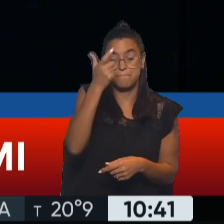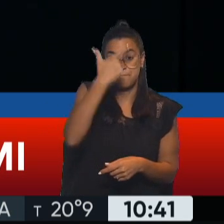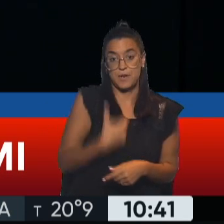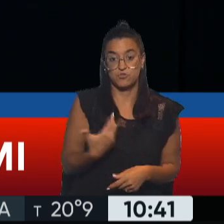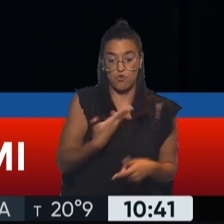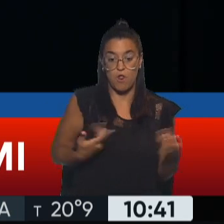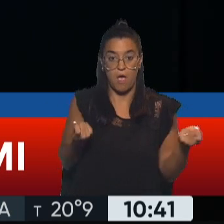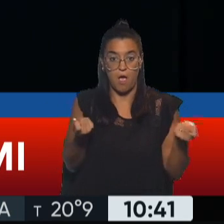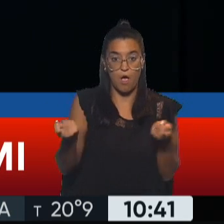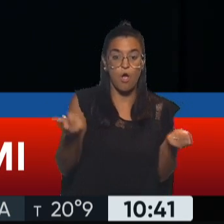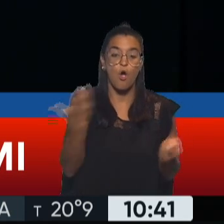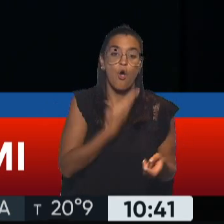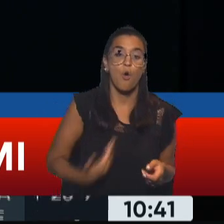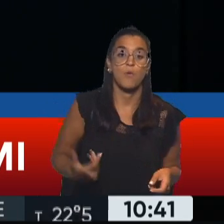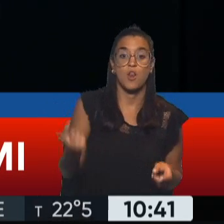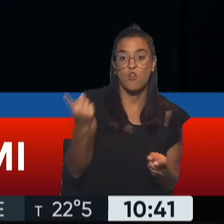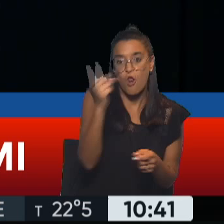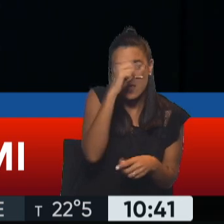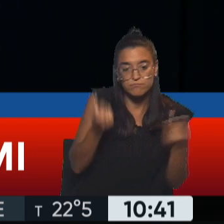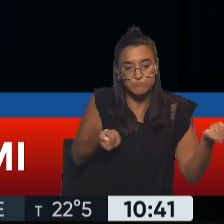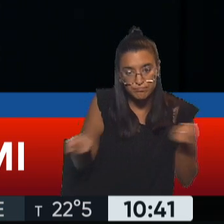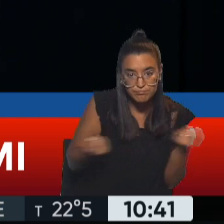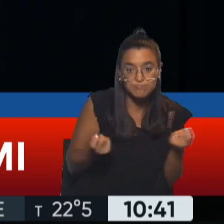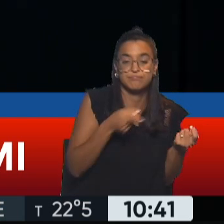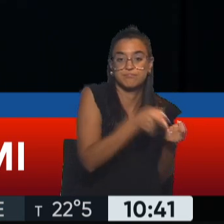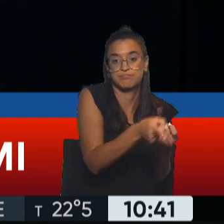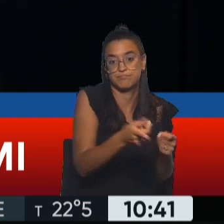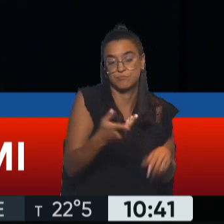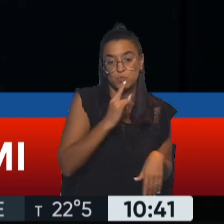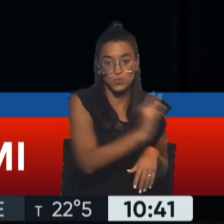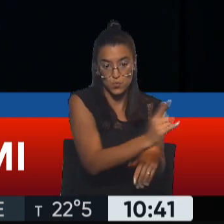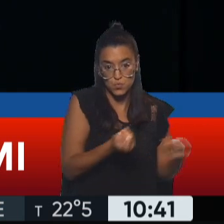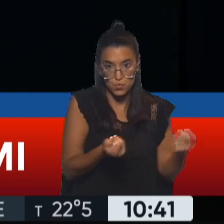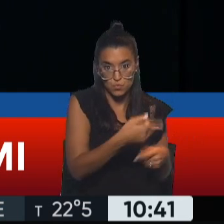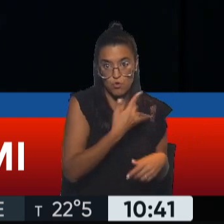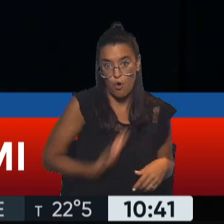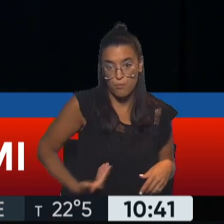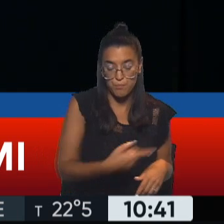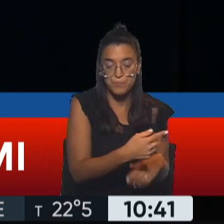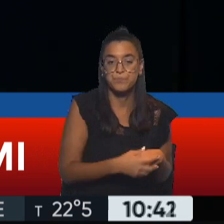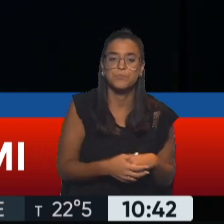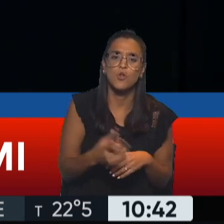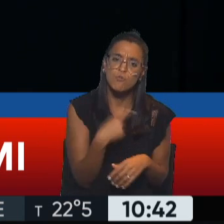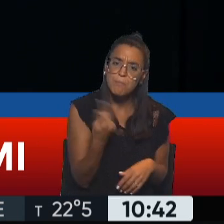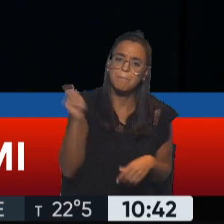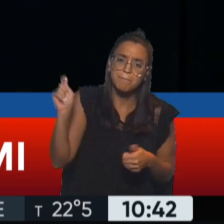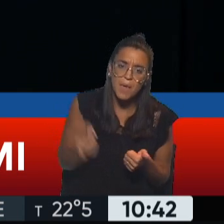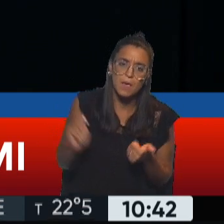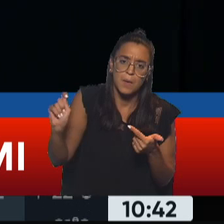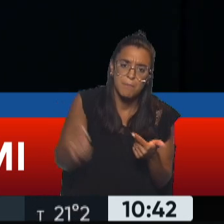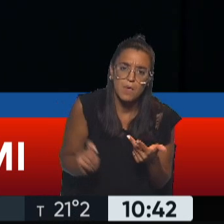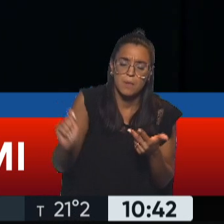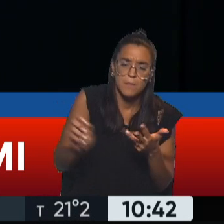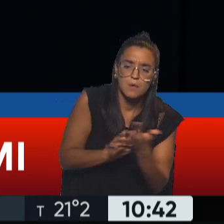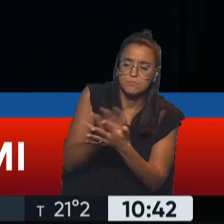el Gobierno Nacional, conduce el Presidente de la Nación. Hemos transitado durante varios meses